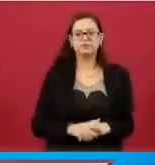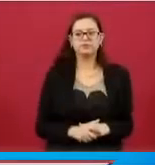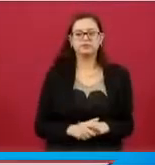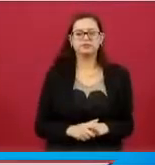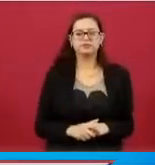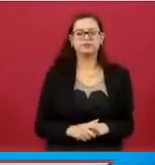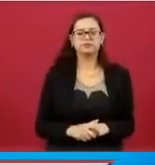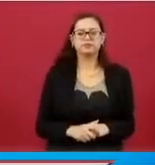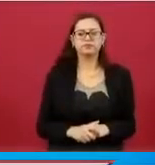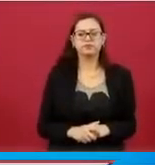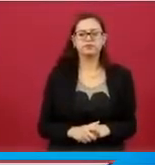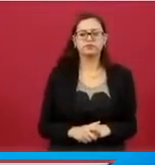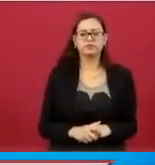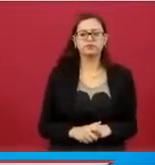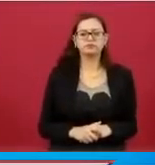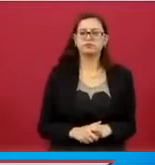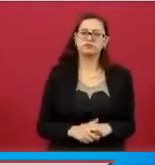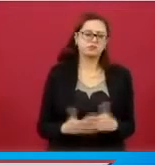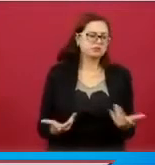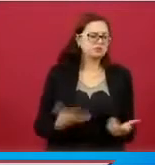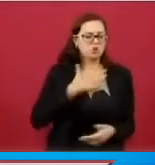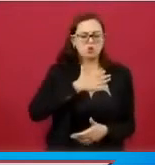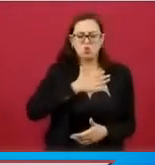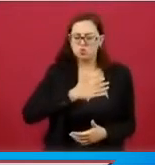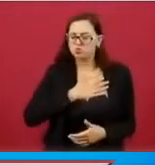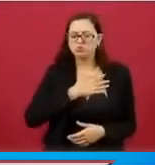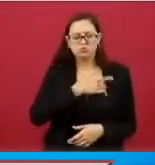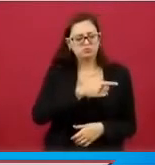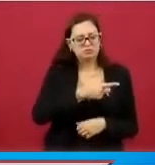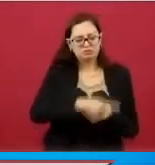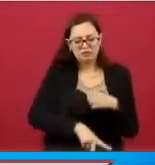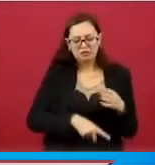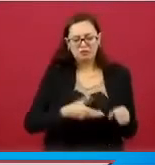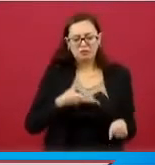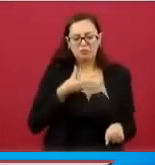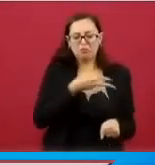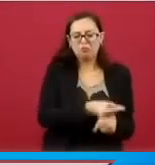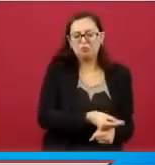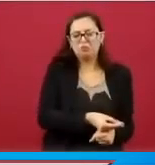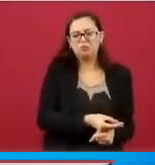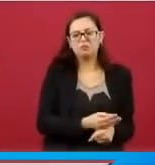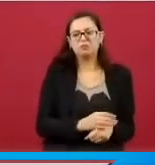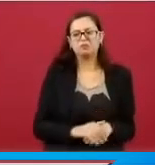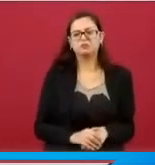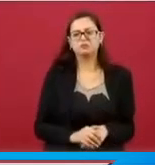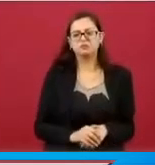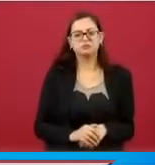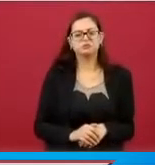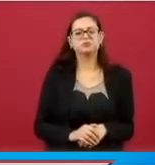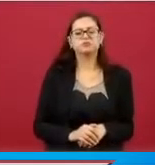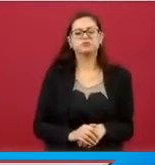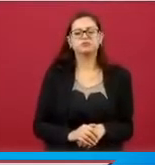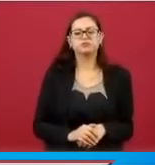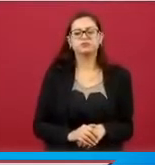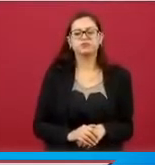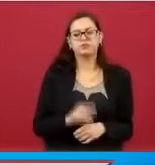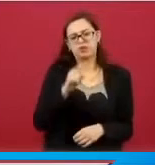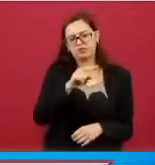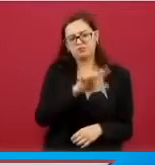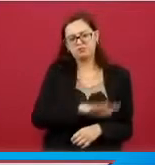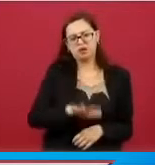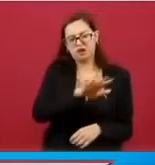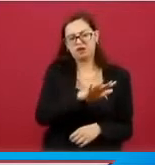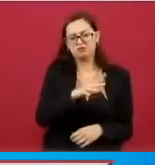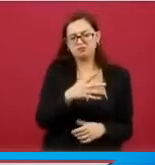Nochistlán y cannabis. Justicia de reparación del daño por lo que sucedió en Nochistlán.